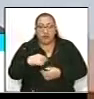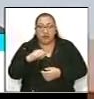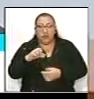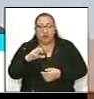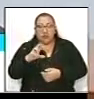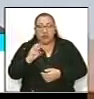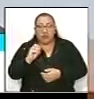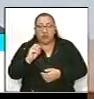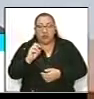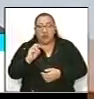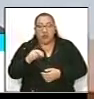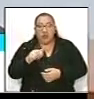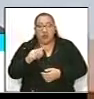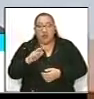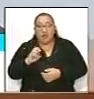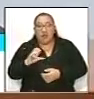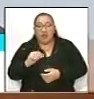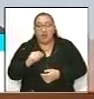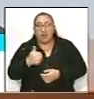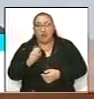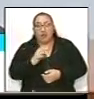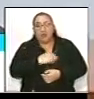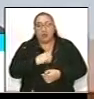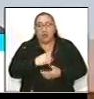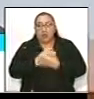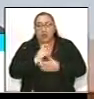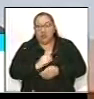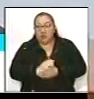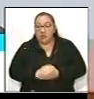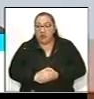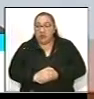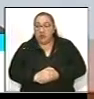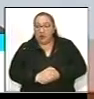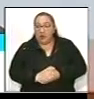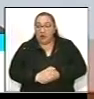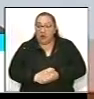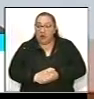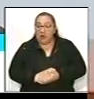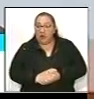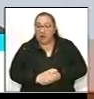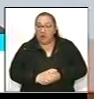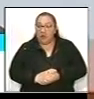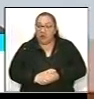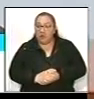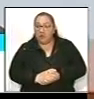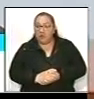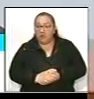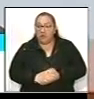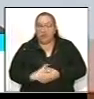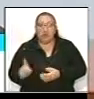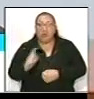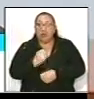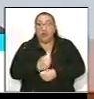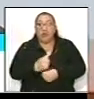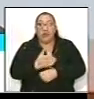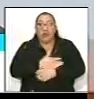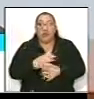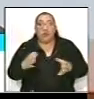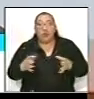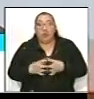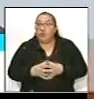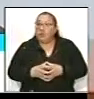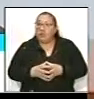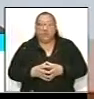PRONAVEC, agradezco la presencia del MINEDU, porque lamentablemente durante estos últimos años no hemos trabajado en conjunto.